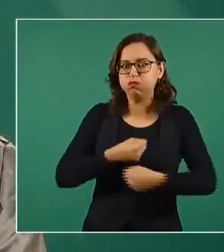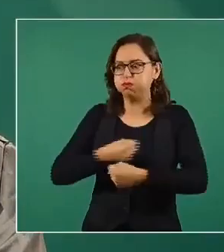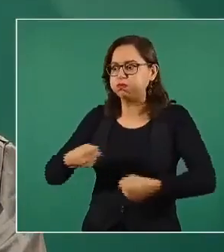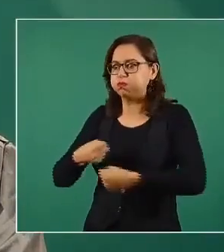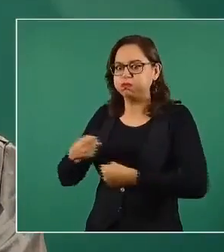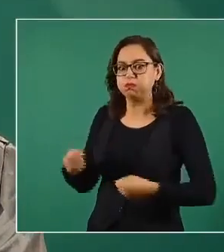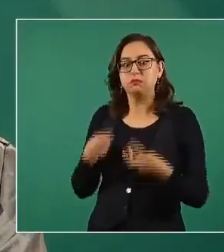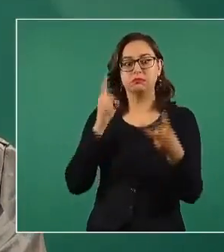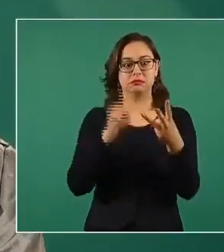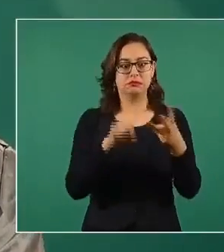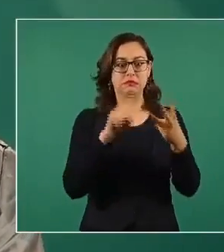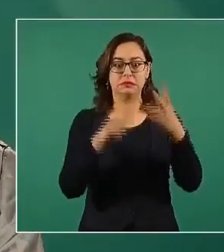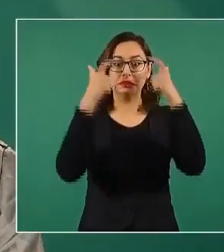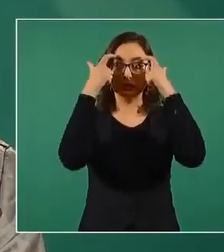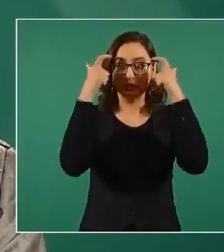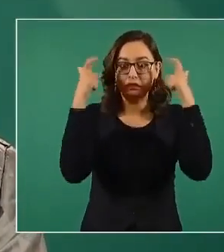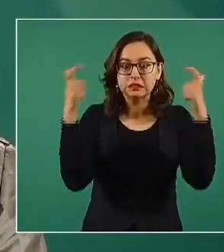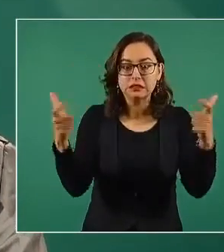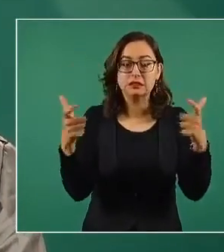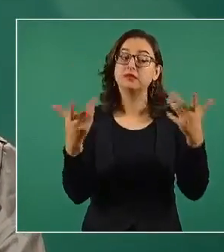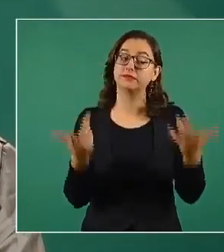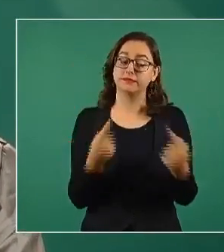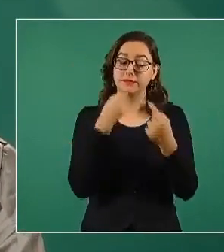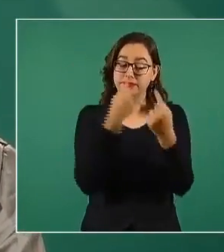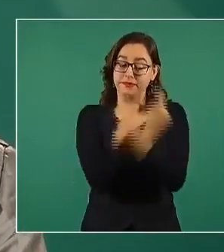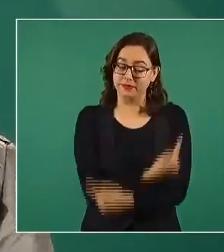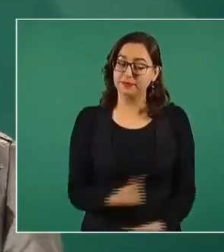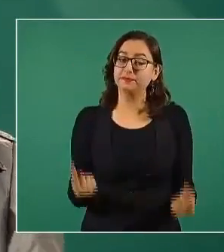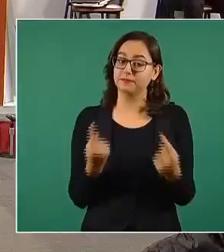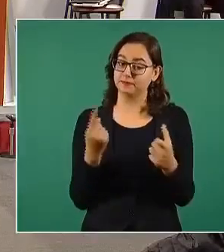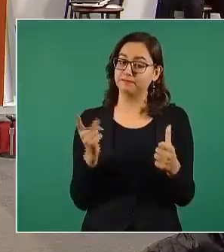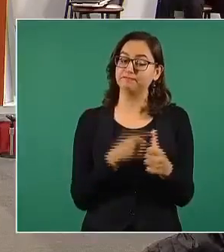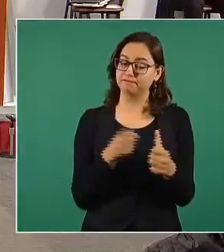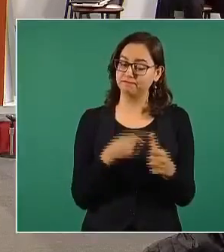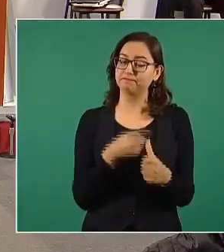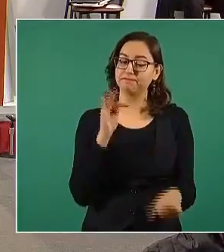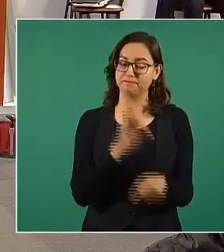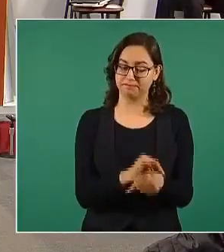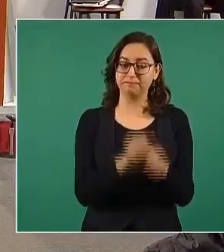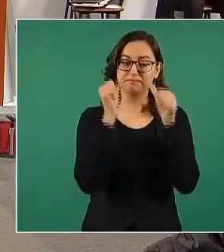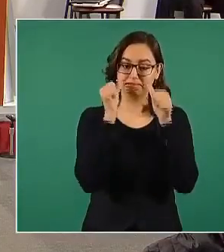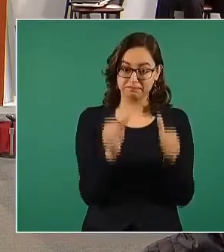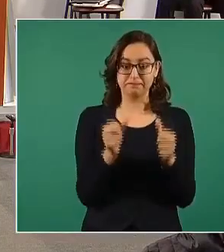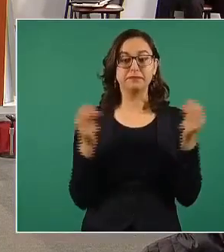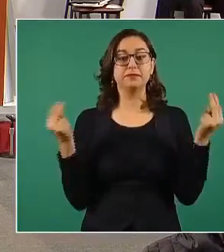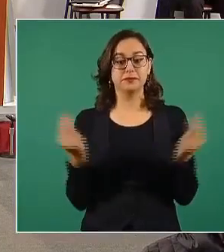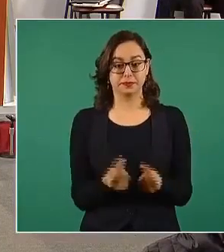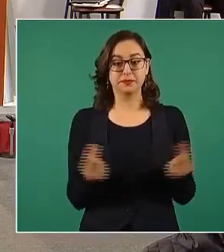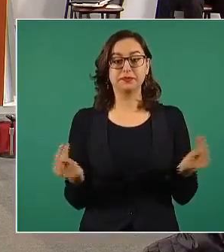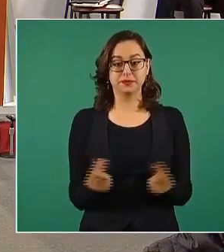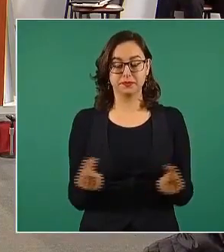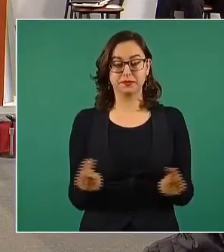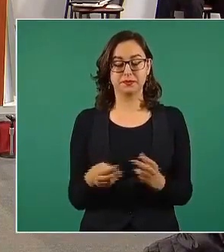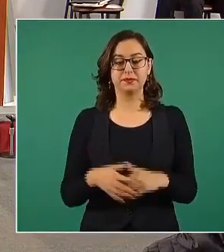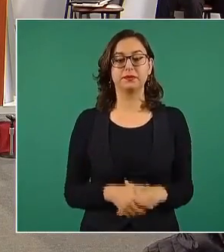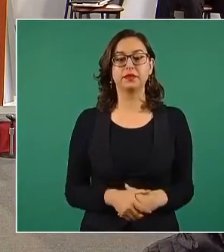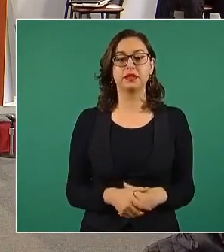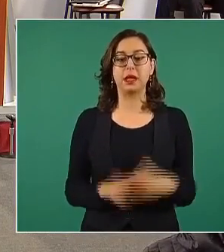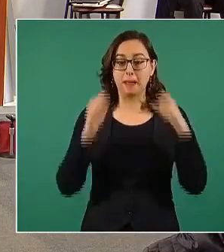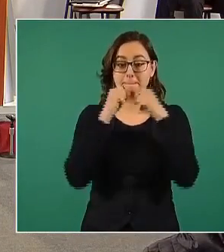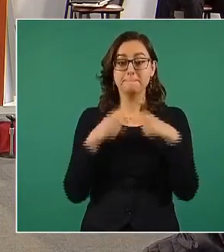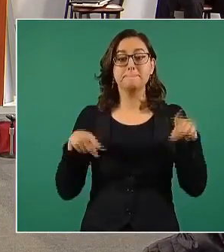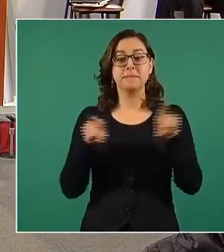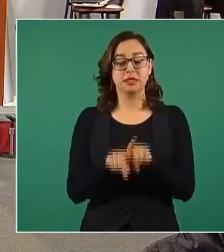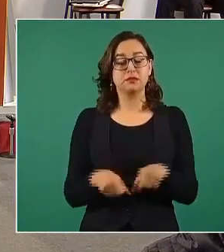creo que por el bien de todos los pequeños. Quiero hacer y utilizar este espacio para agradecer a todos los que nos